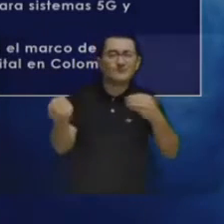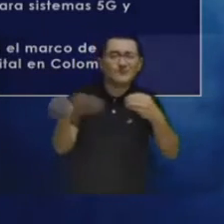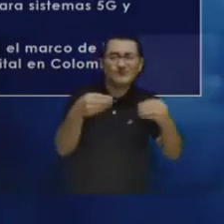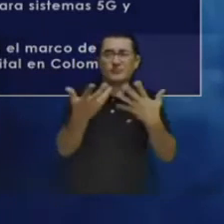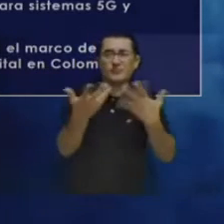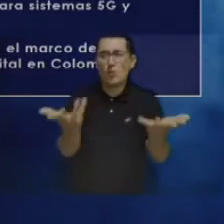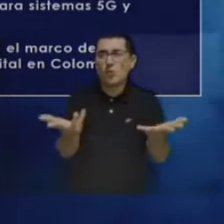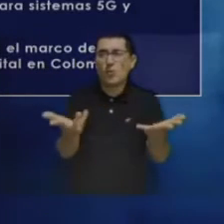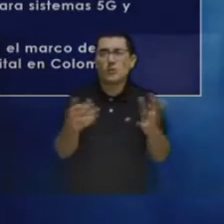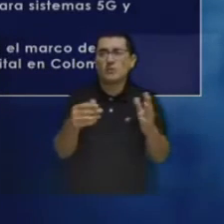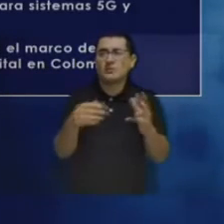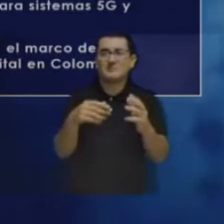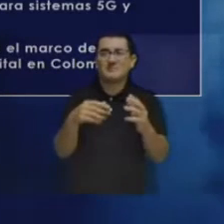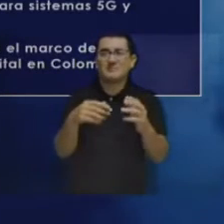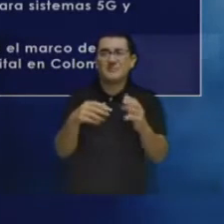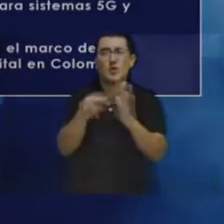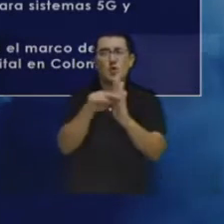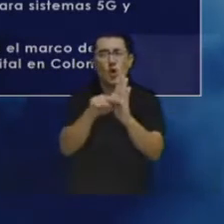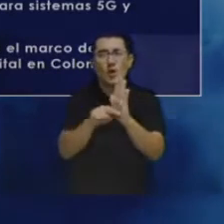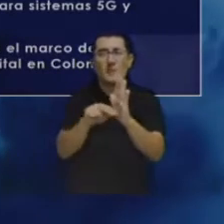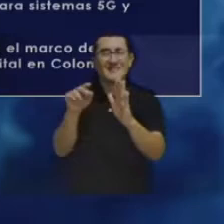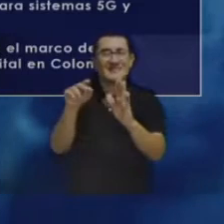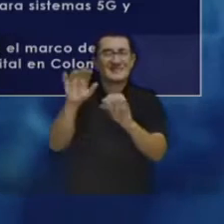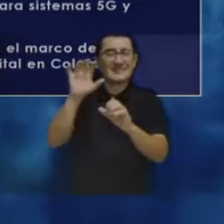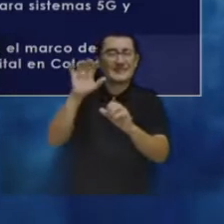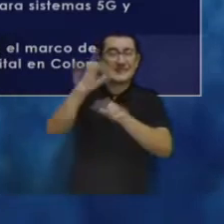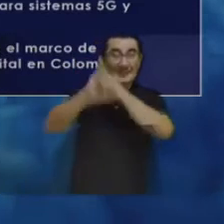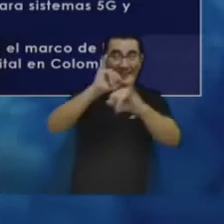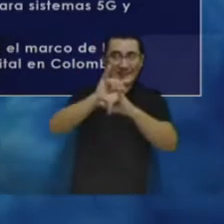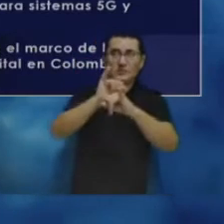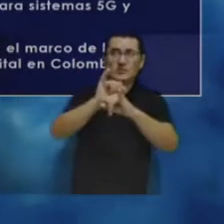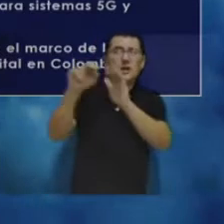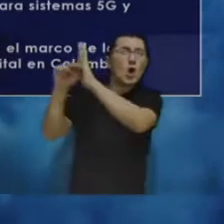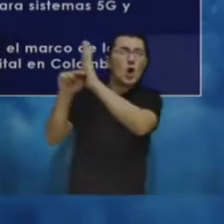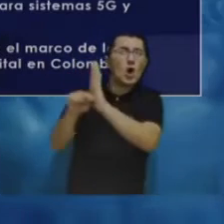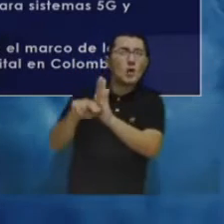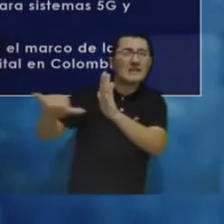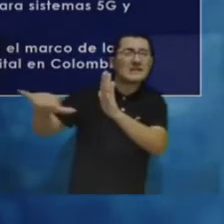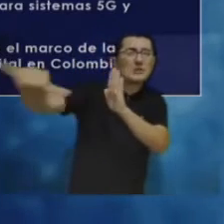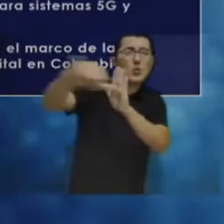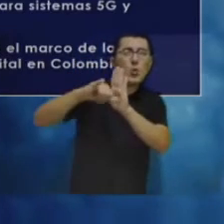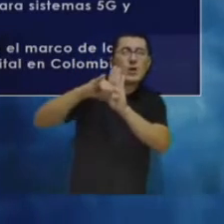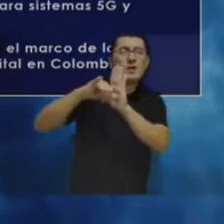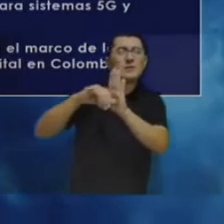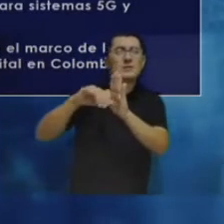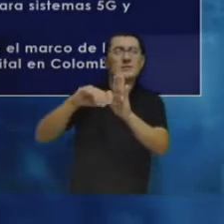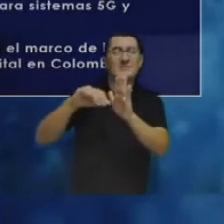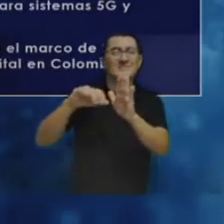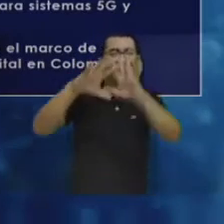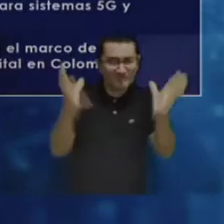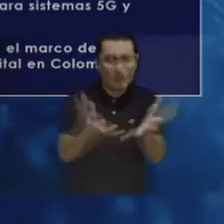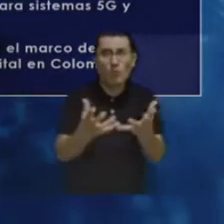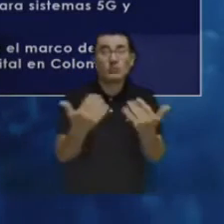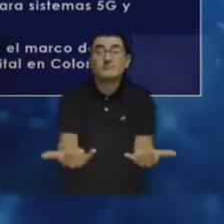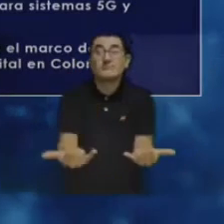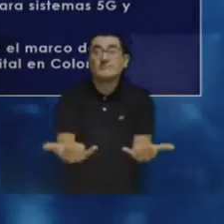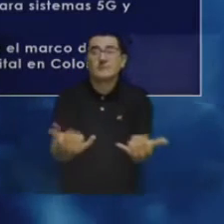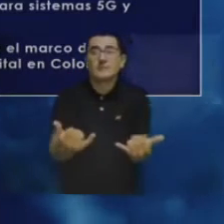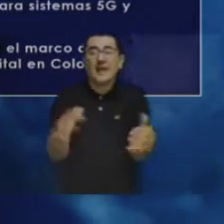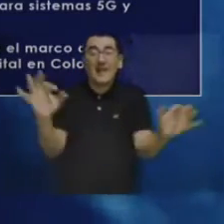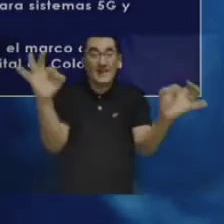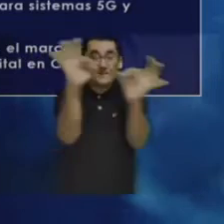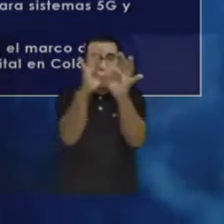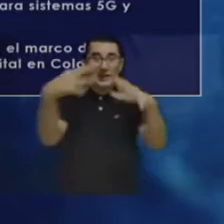los estándares internacionales, los permisos de uso de espectro. Nos pide un enfoque integral, tener en cuenta el impacto ambiental.